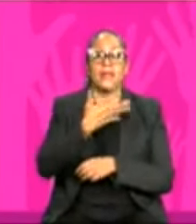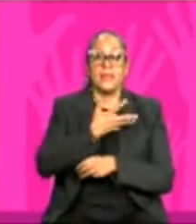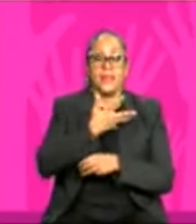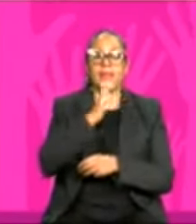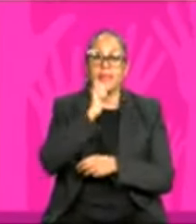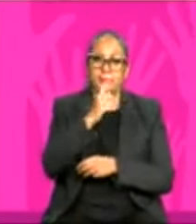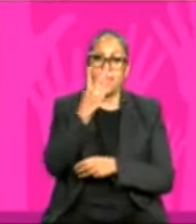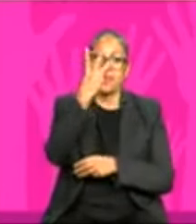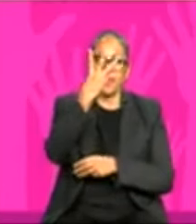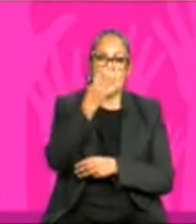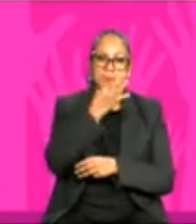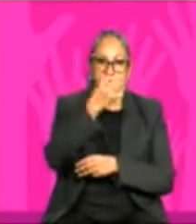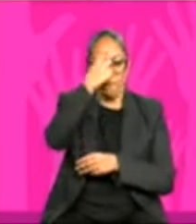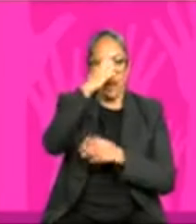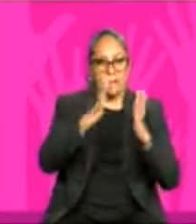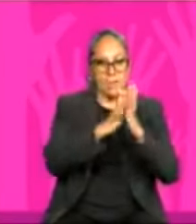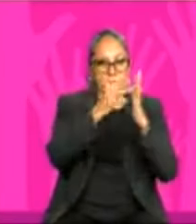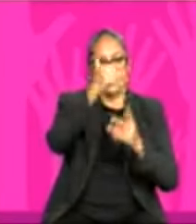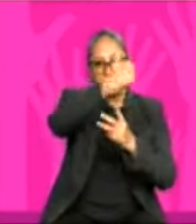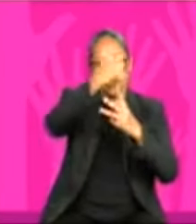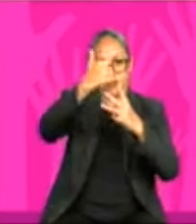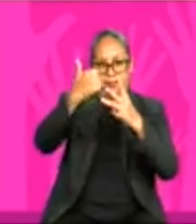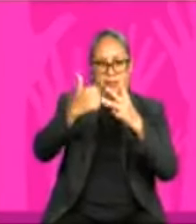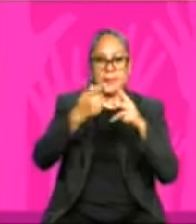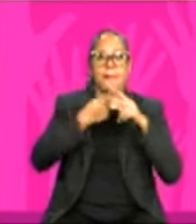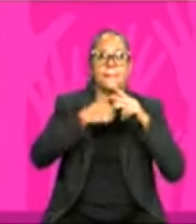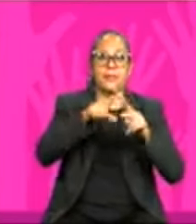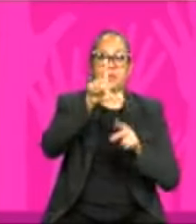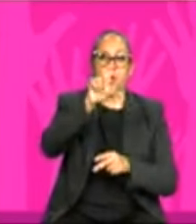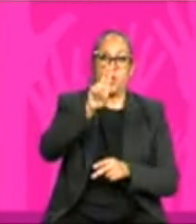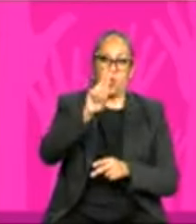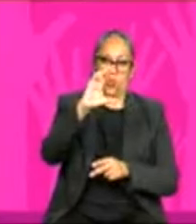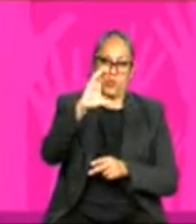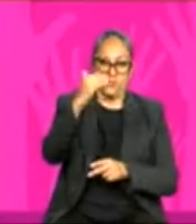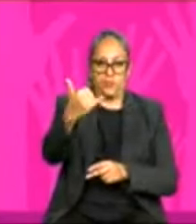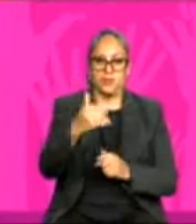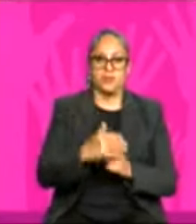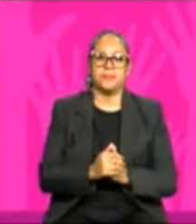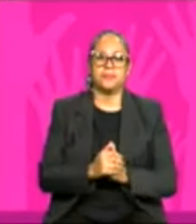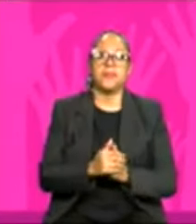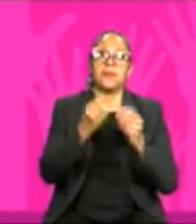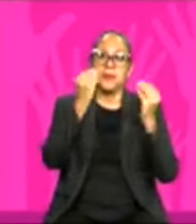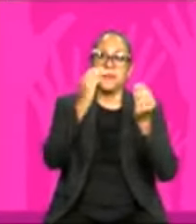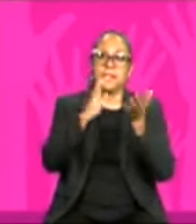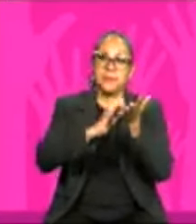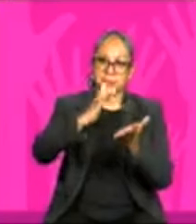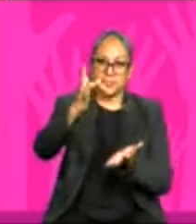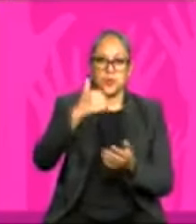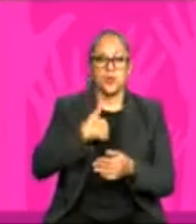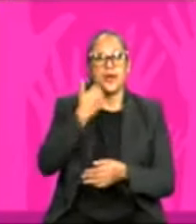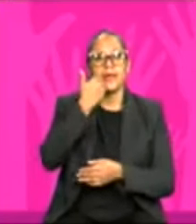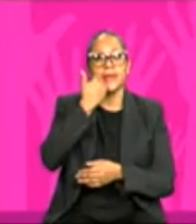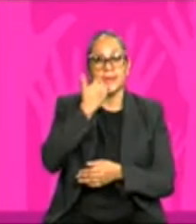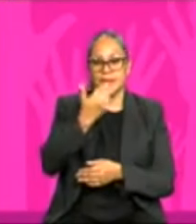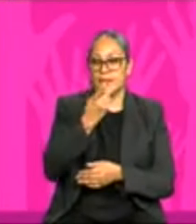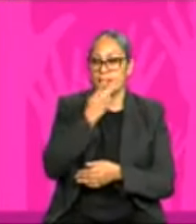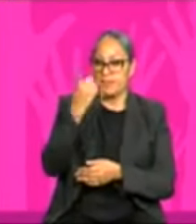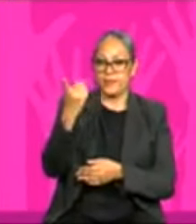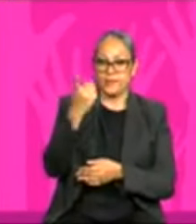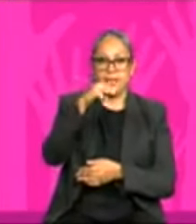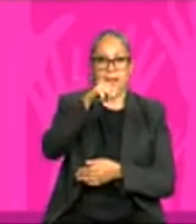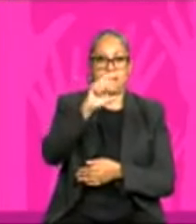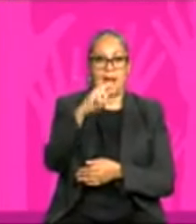3 minutos. Iniciamos con la candidata Lucía Mesa Guzmán. Muchas gracias. Solo decirle a la candidata